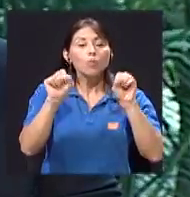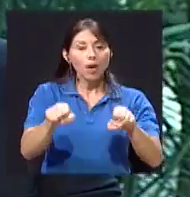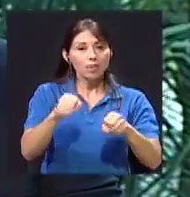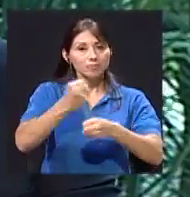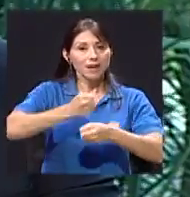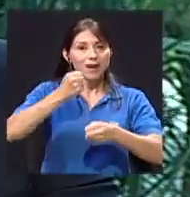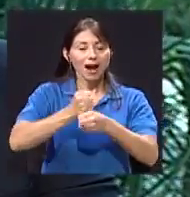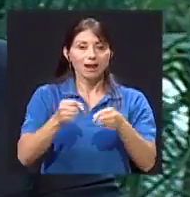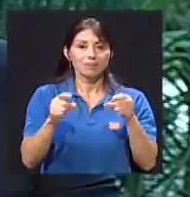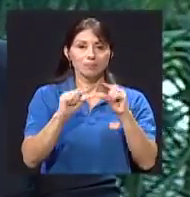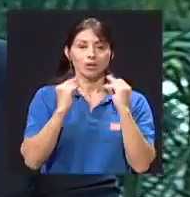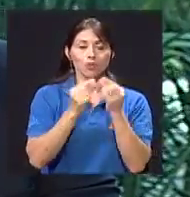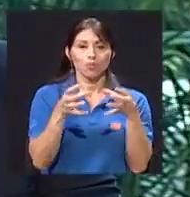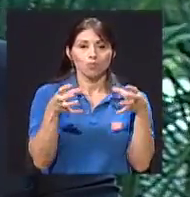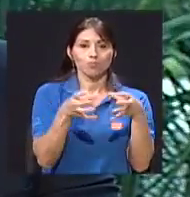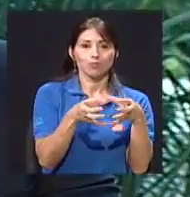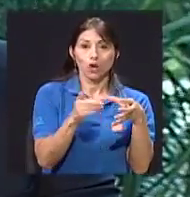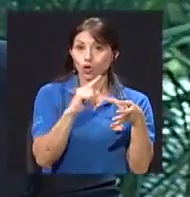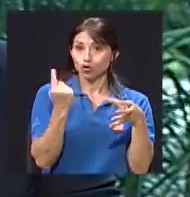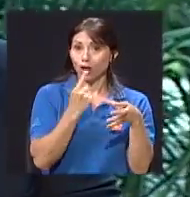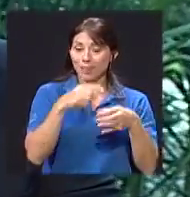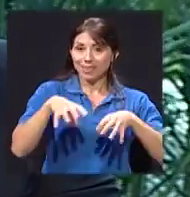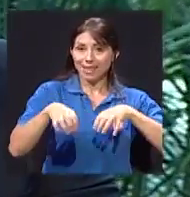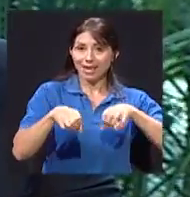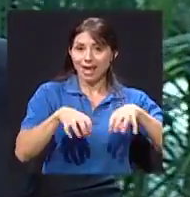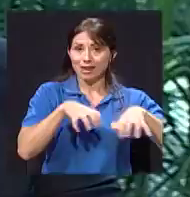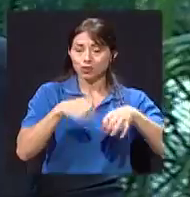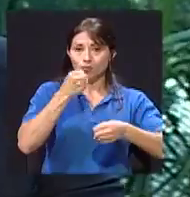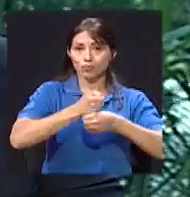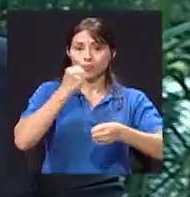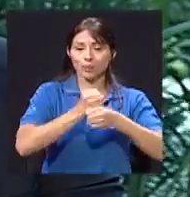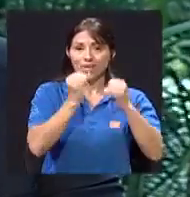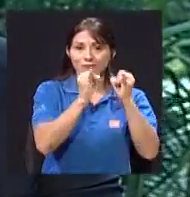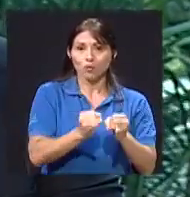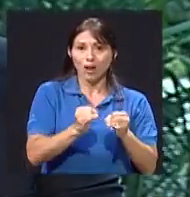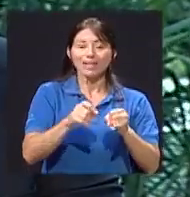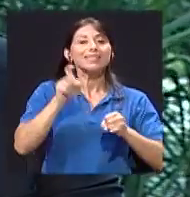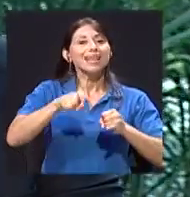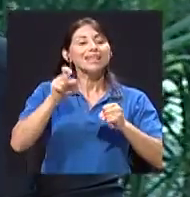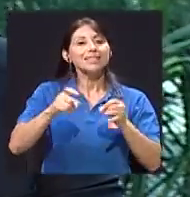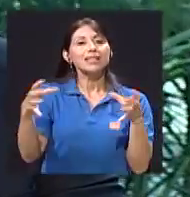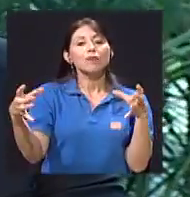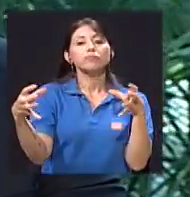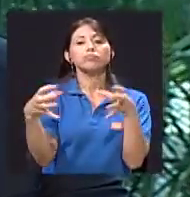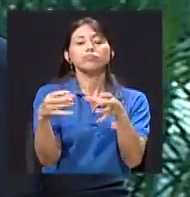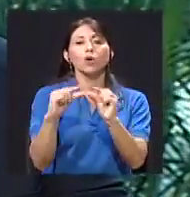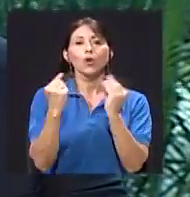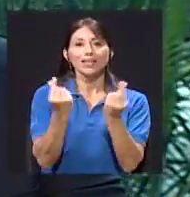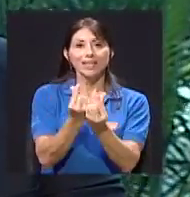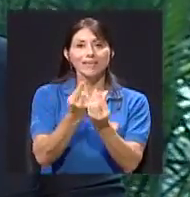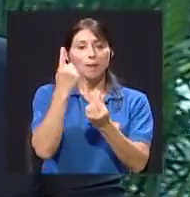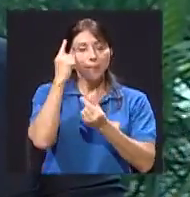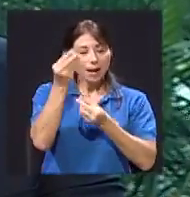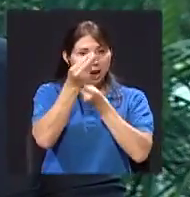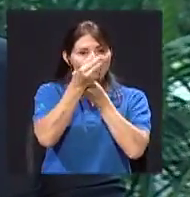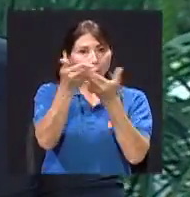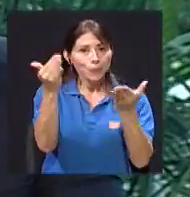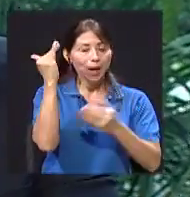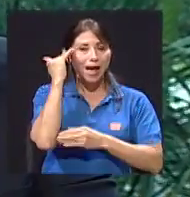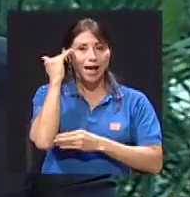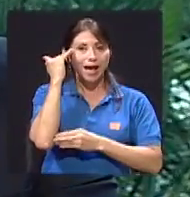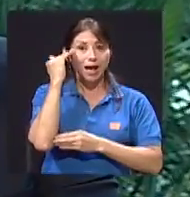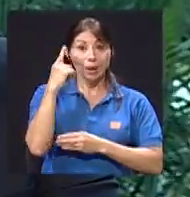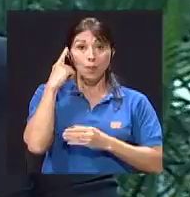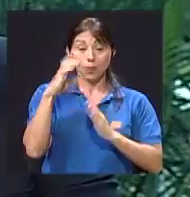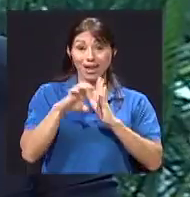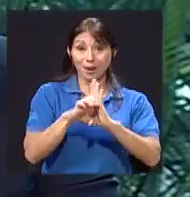colectivamente. Más allá de la acción individual, se necesita la acción colectiva, ganar conciencia sobre esto. Por ejemplo, ahora que estamos en un